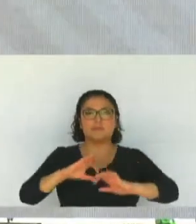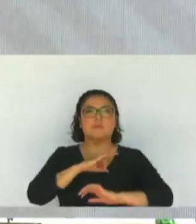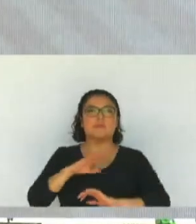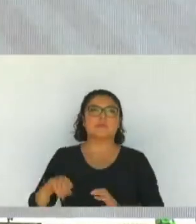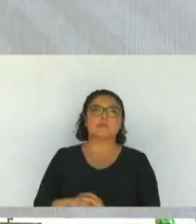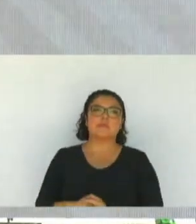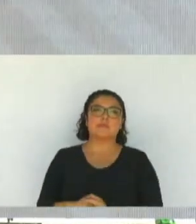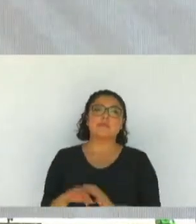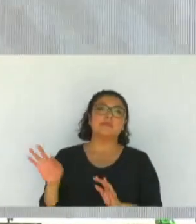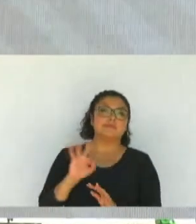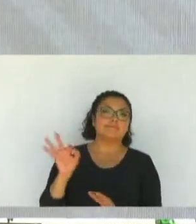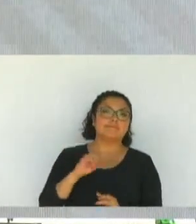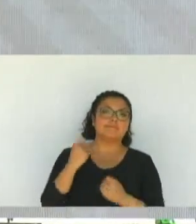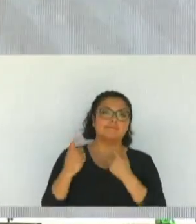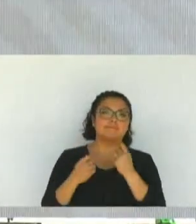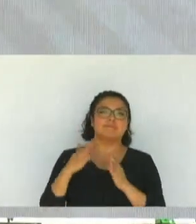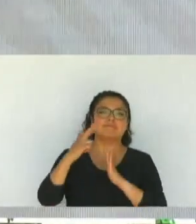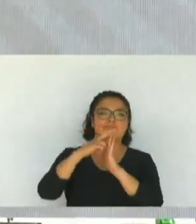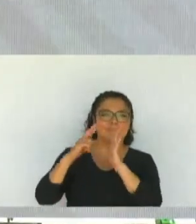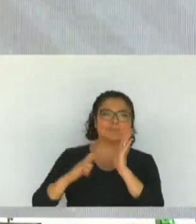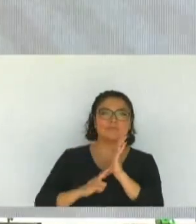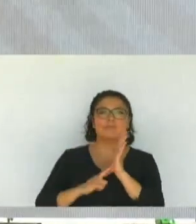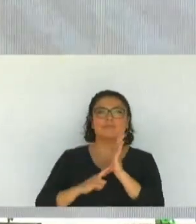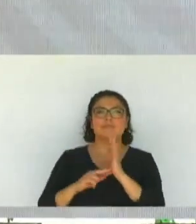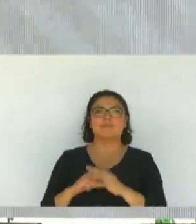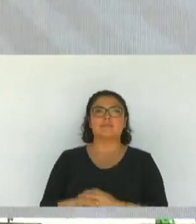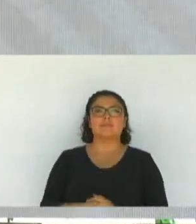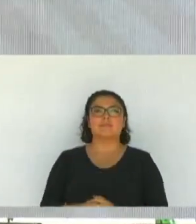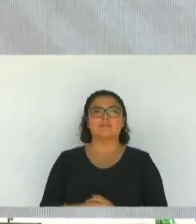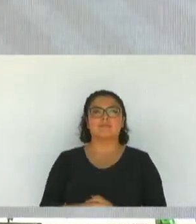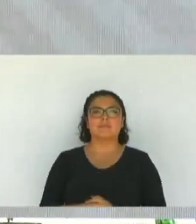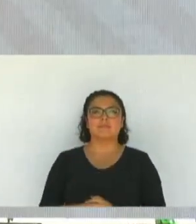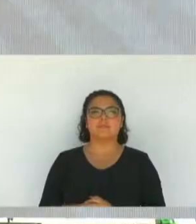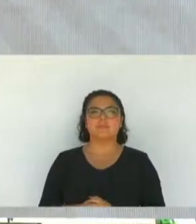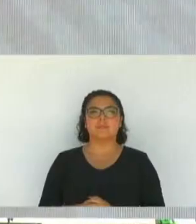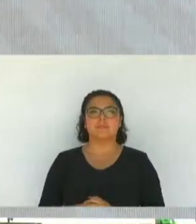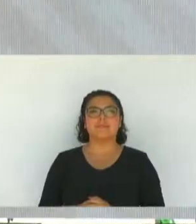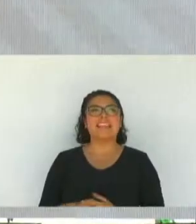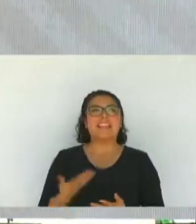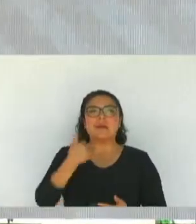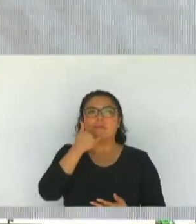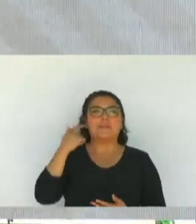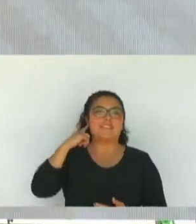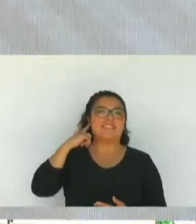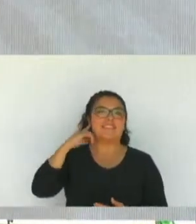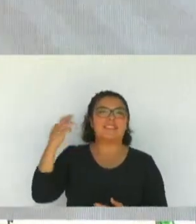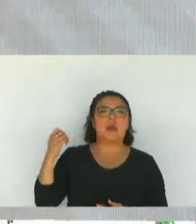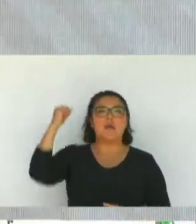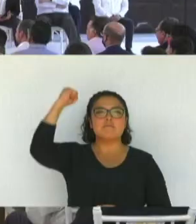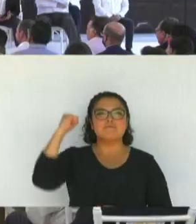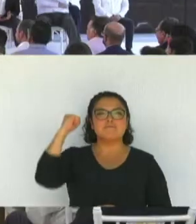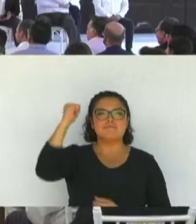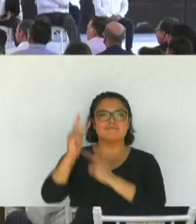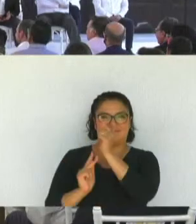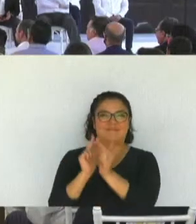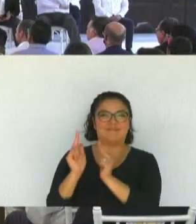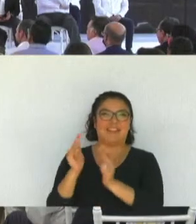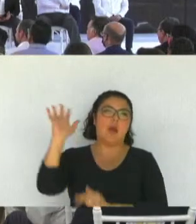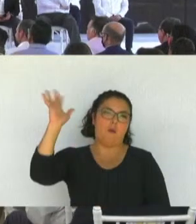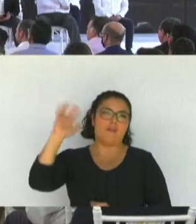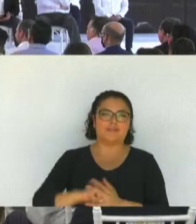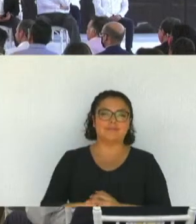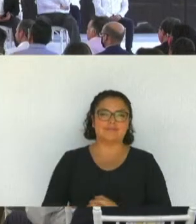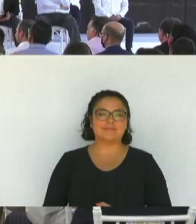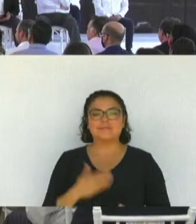cómo nosotros podíamos, es el saludo del tren, y cómo nosotros podíamos acompañar,